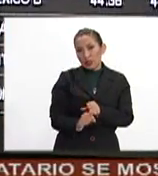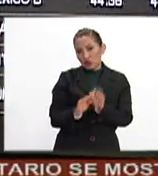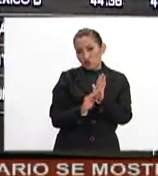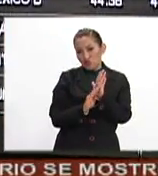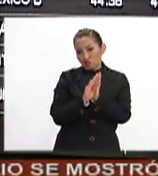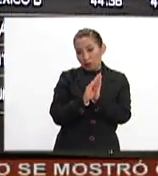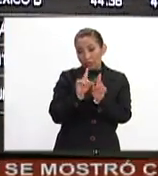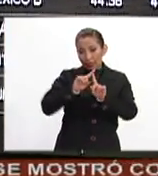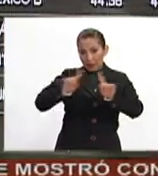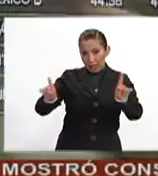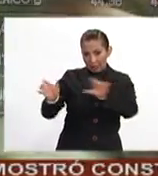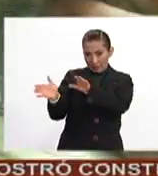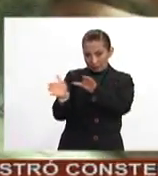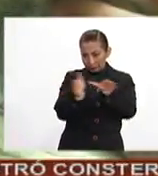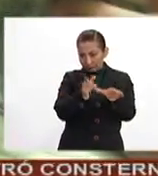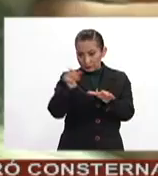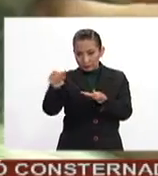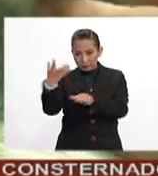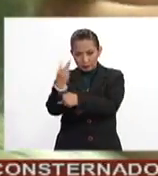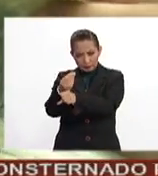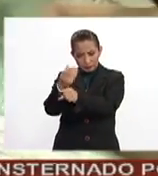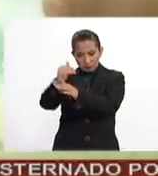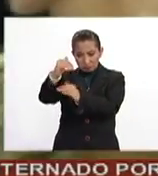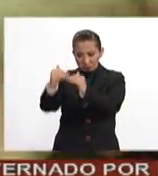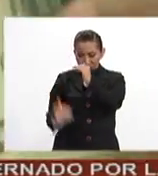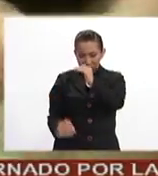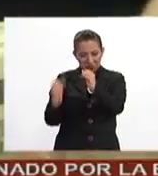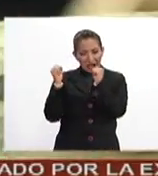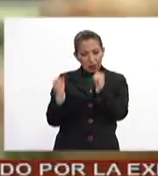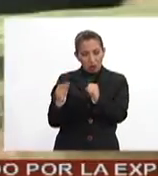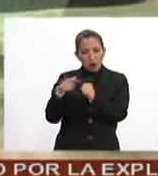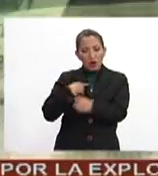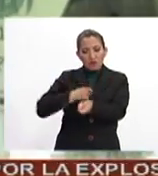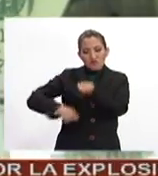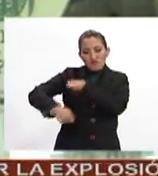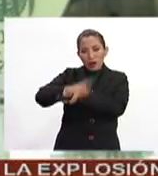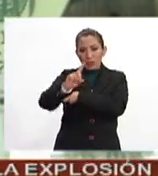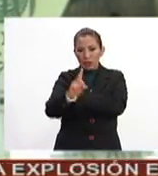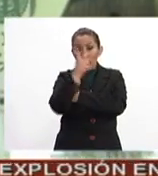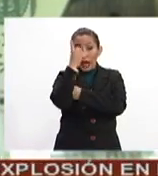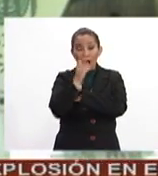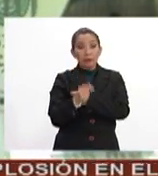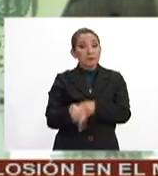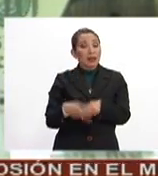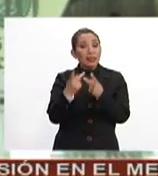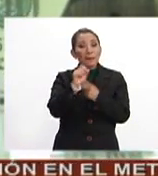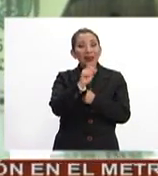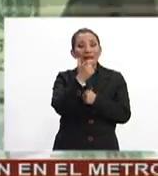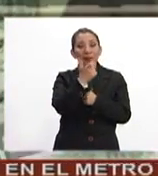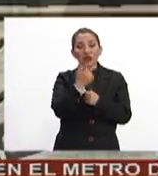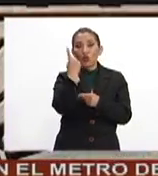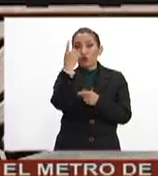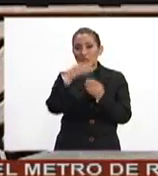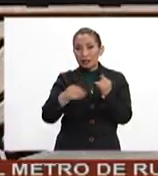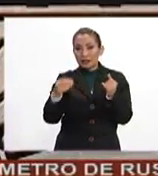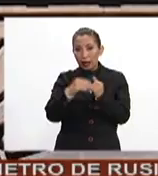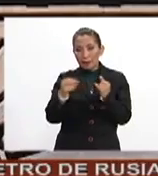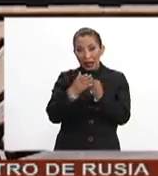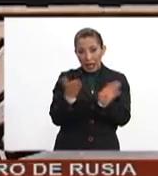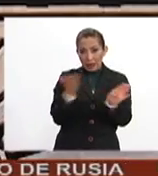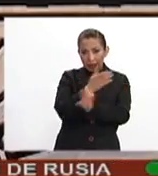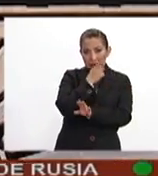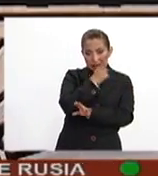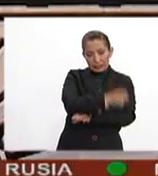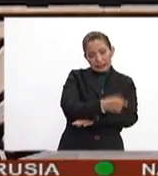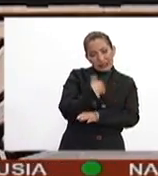1.49%. Caso contrario, ajustaron a la baja su pronóstico sobre el tipo de cambio al ubicar el dólar en 20 pesos con un centavo, cuando previamente